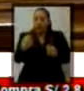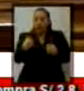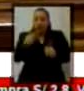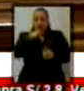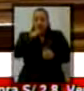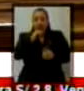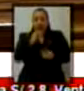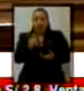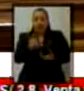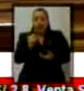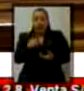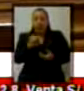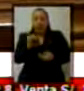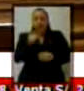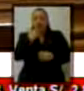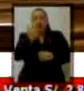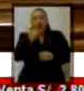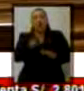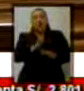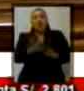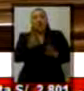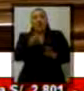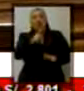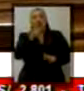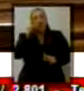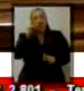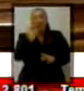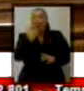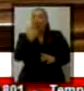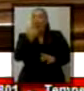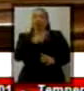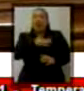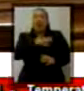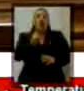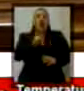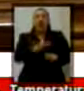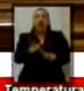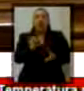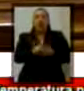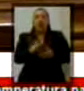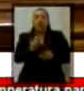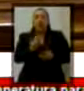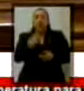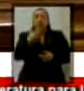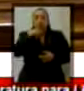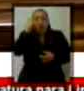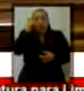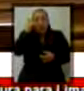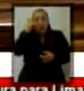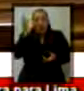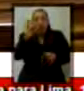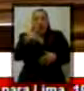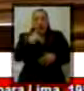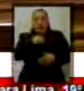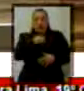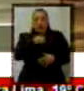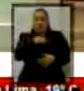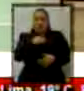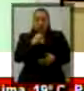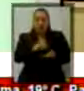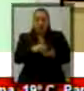mujer no, esto va a pasar, yo sé que está arrepentido, no lo va a volver a hacer, ¿no? Quizás necesitaba que yo ponga un poco de